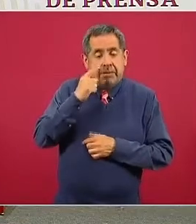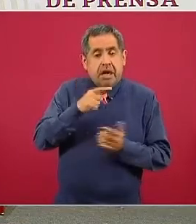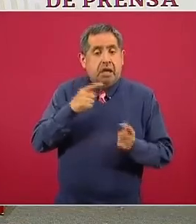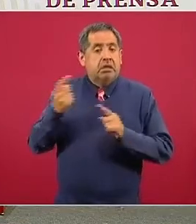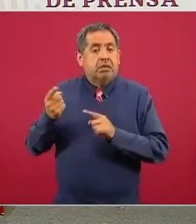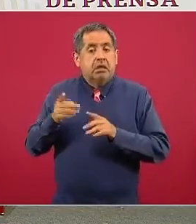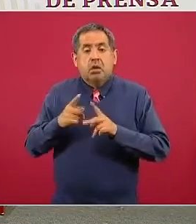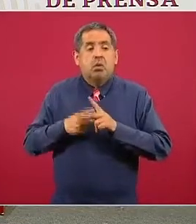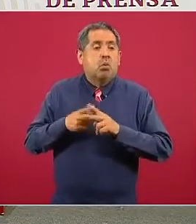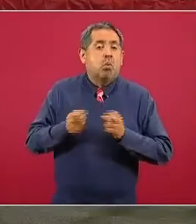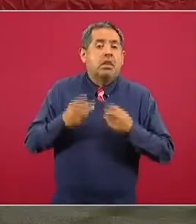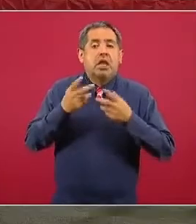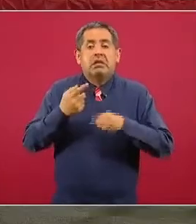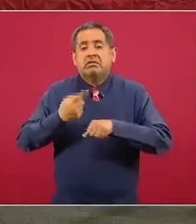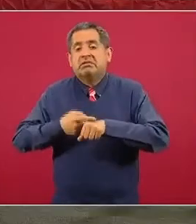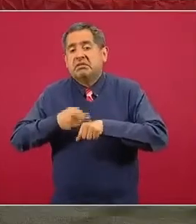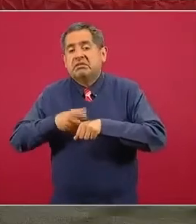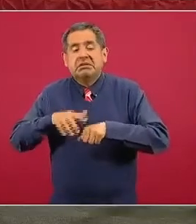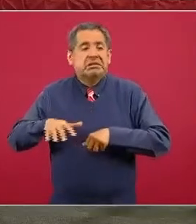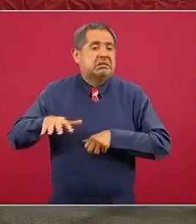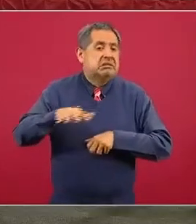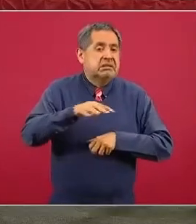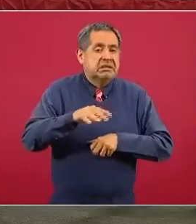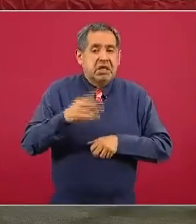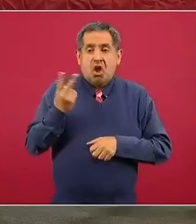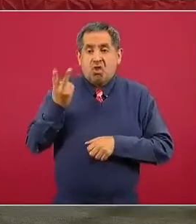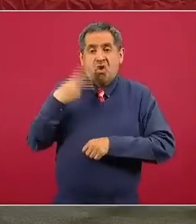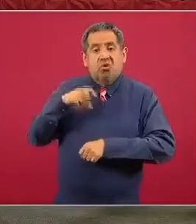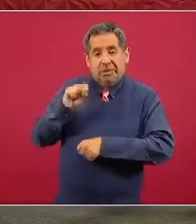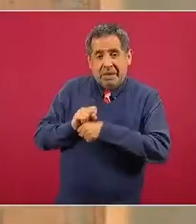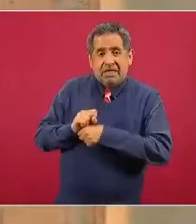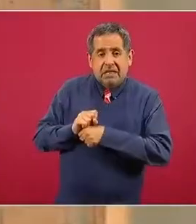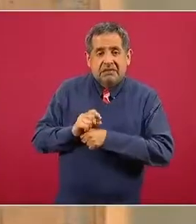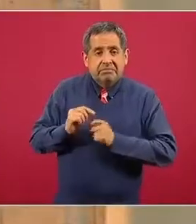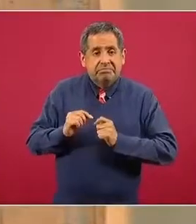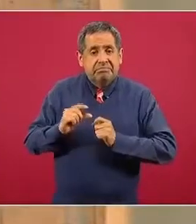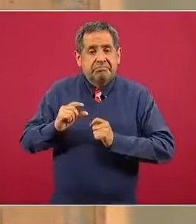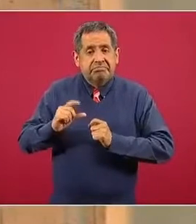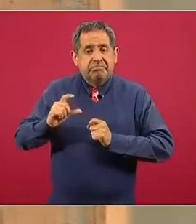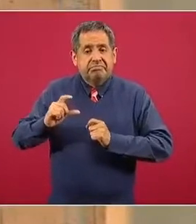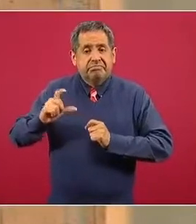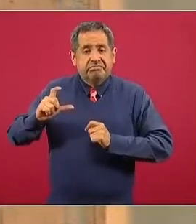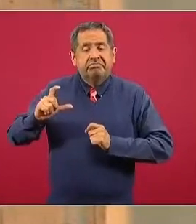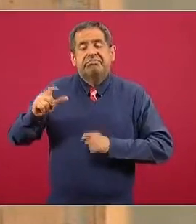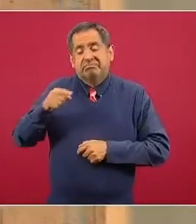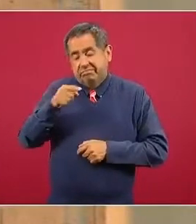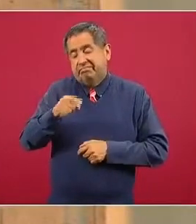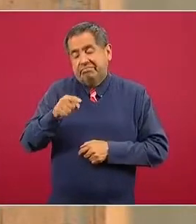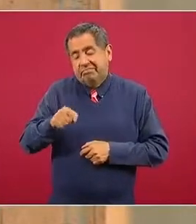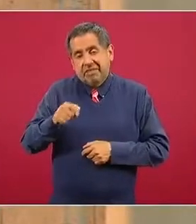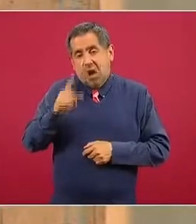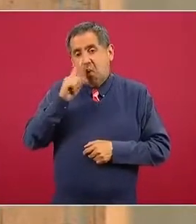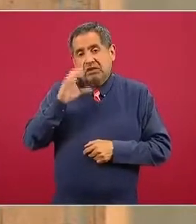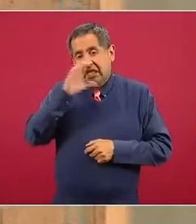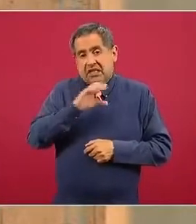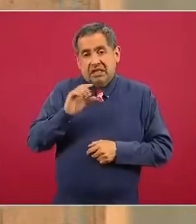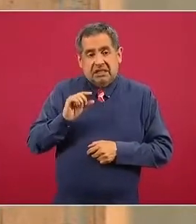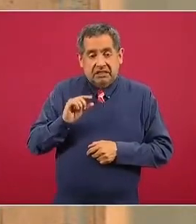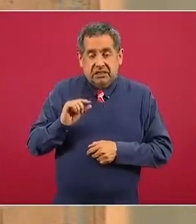que la estimación de casos tiene 2 semanas continuas en fase ascendente, y en la última